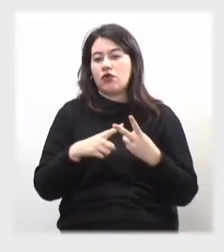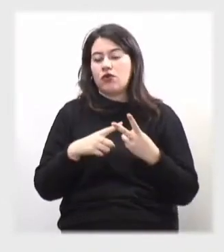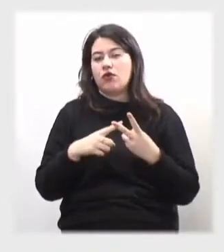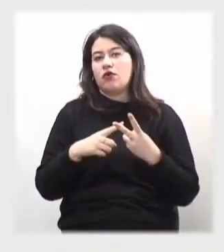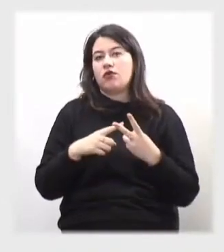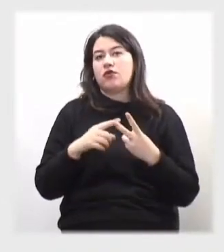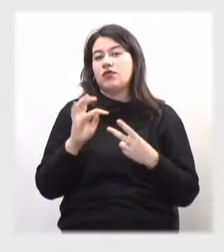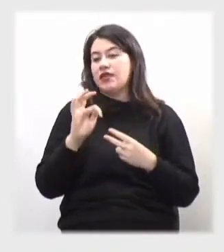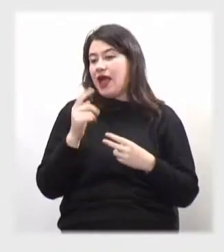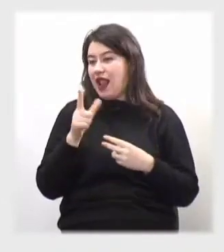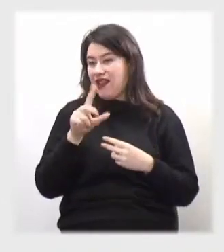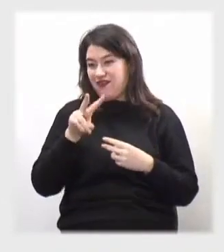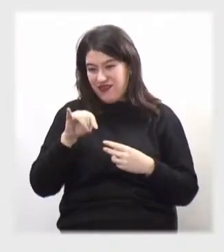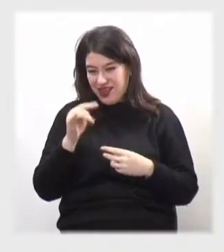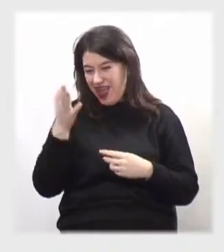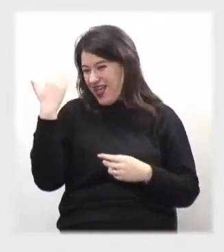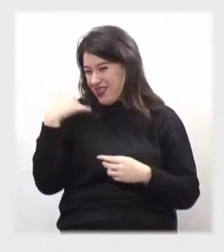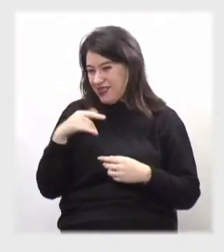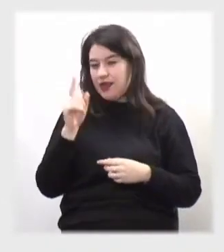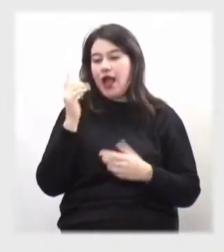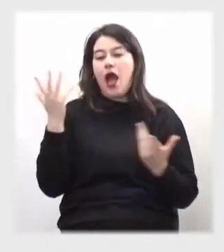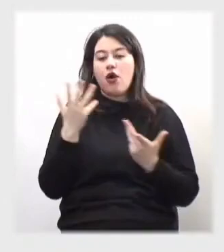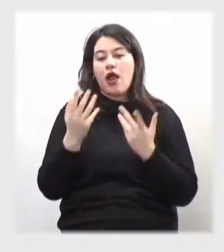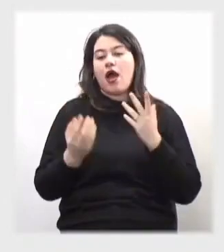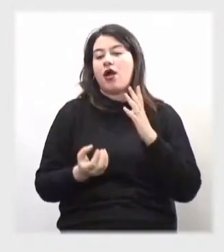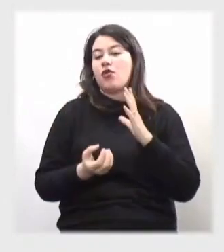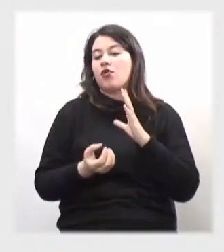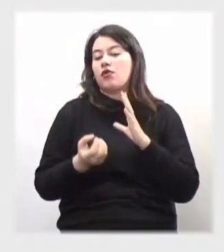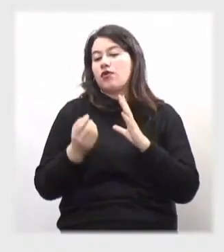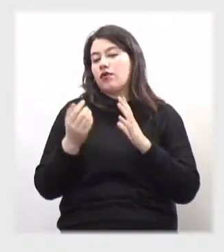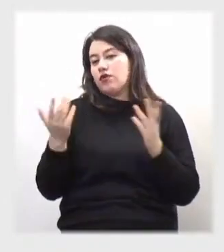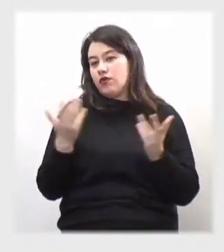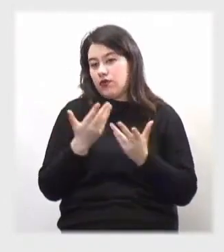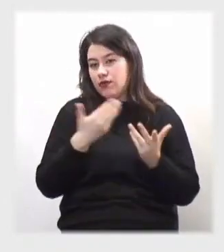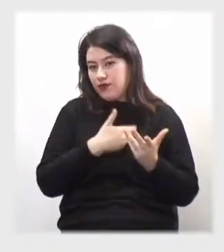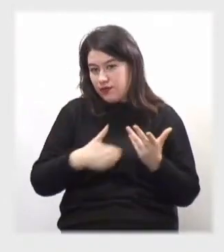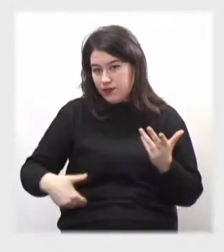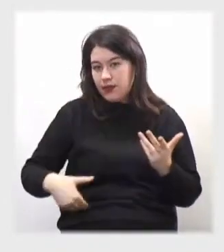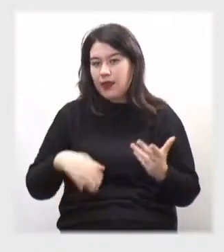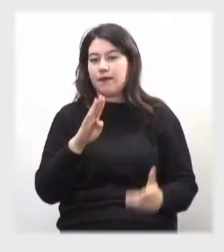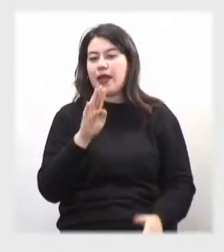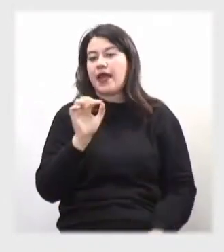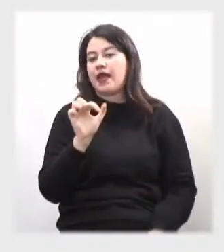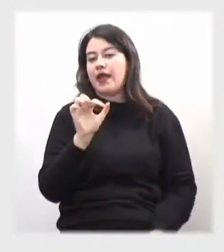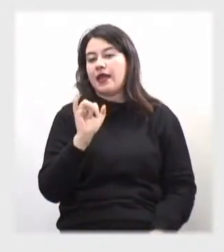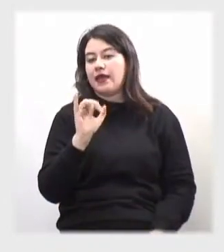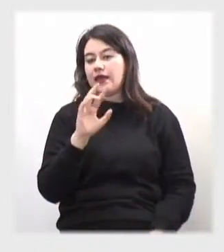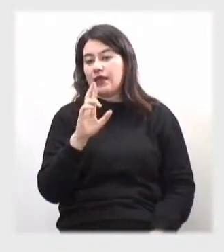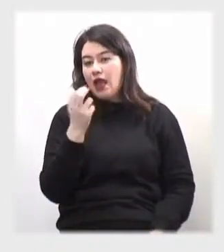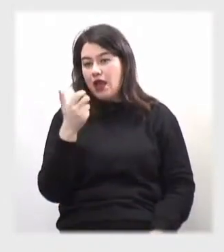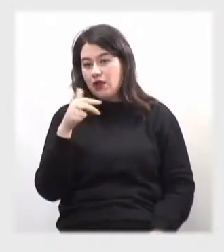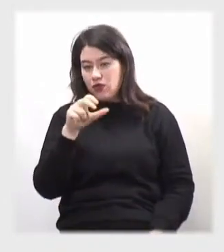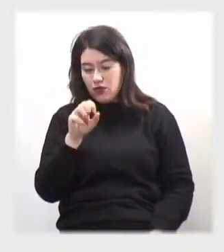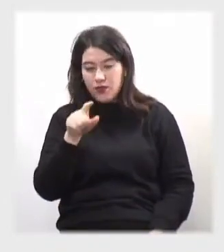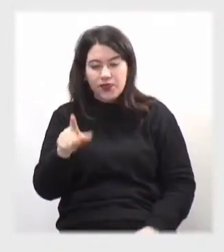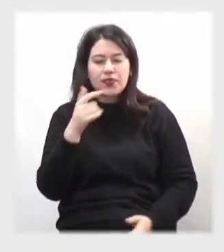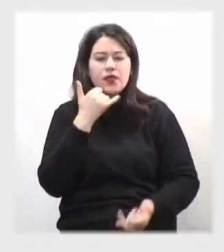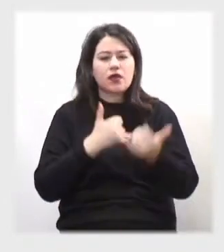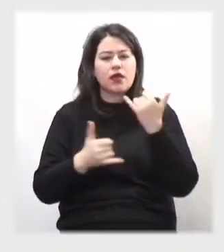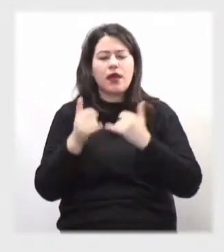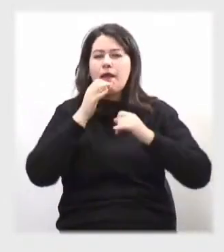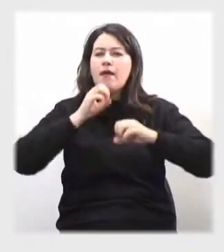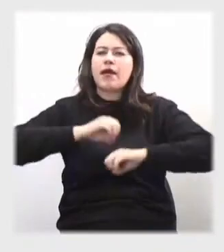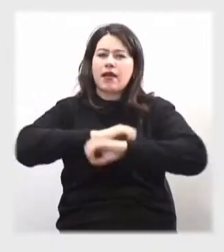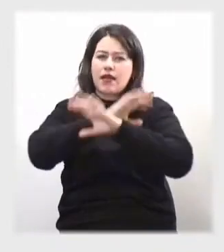y que su actual presidente es recairo Ricardo peirano y su director ejecutivo Ignacio muño este documento explica con Claridad